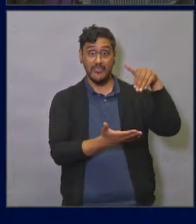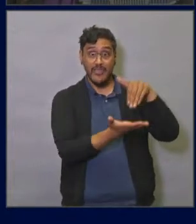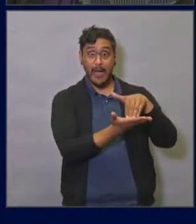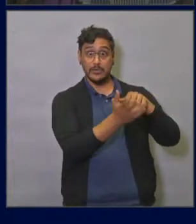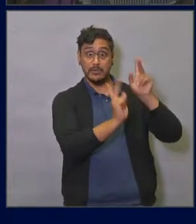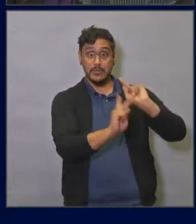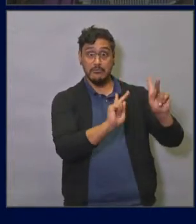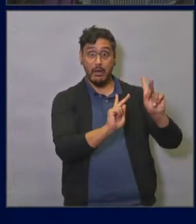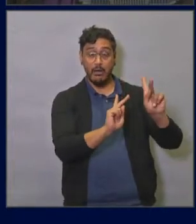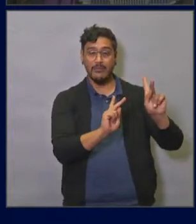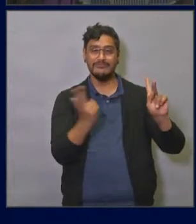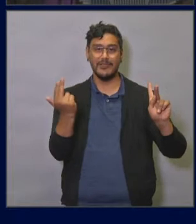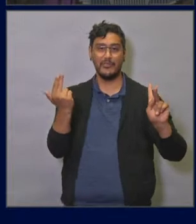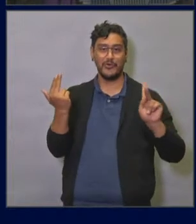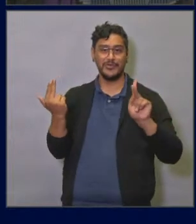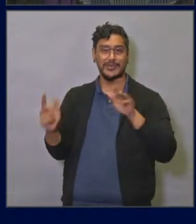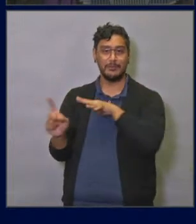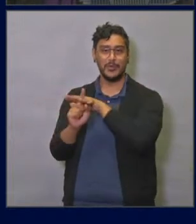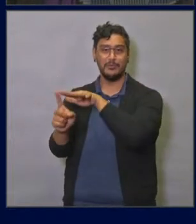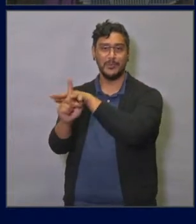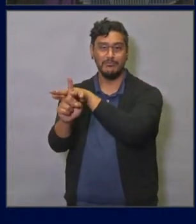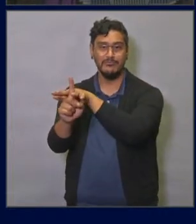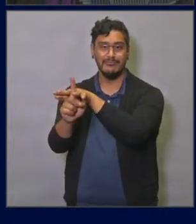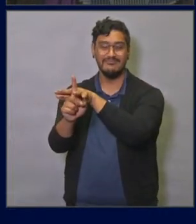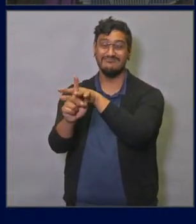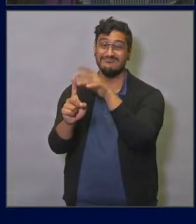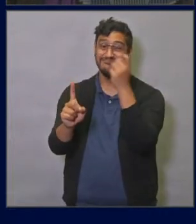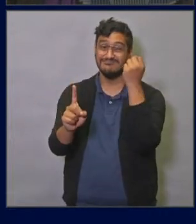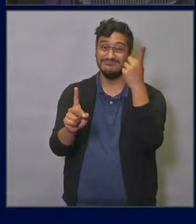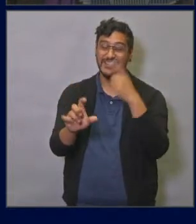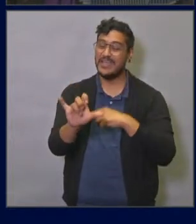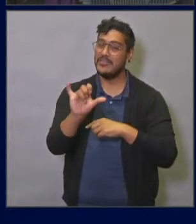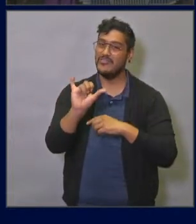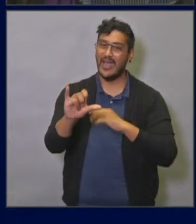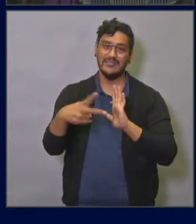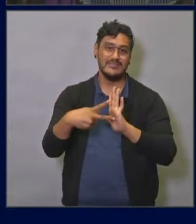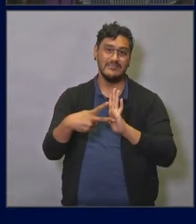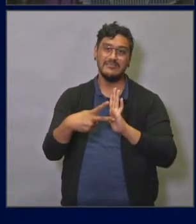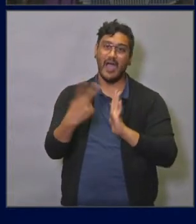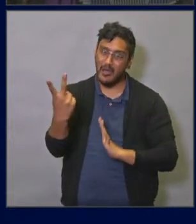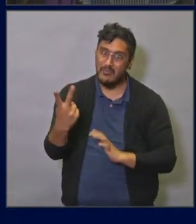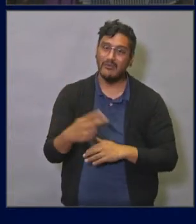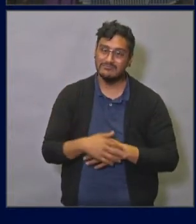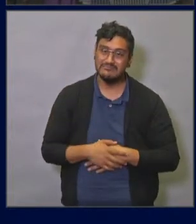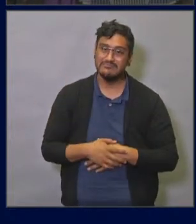13, y esto es casi el doble del inicio para pasar al